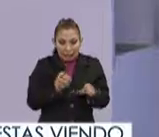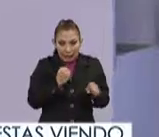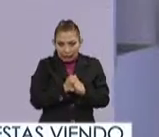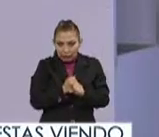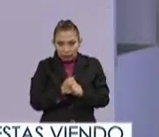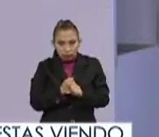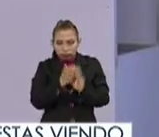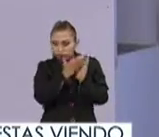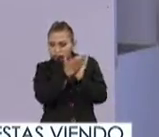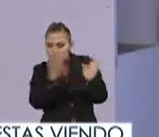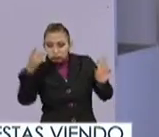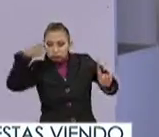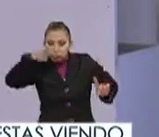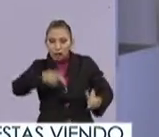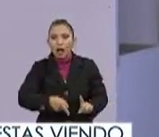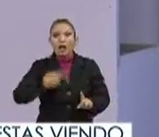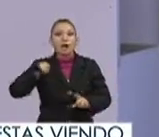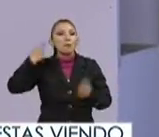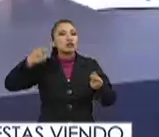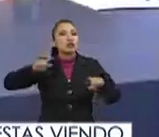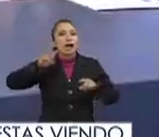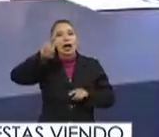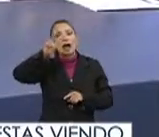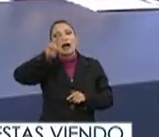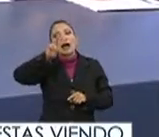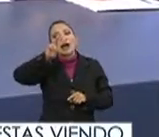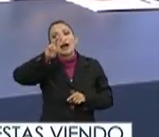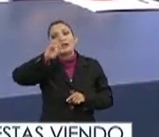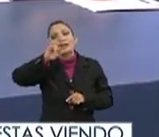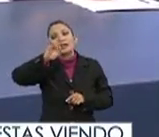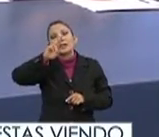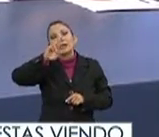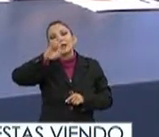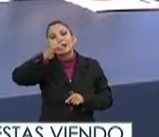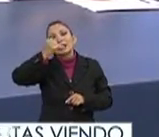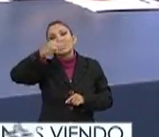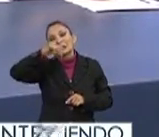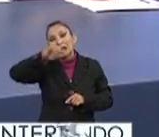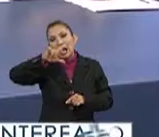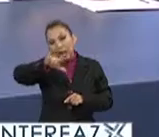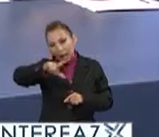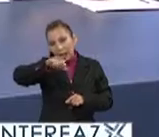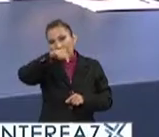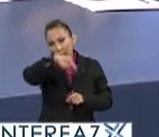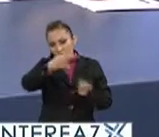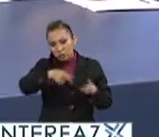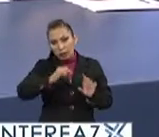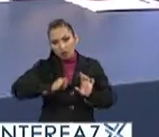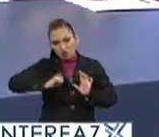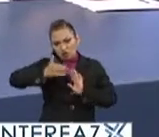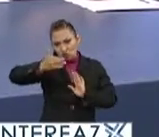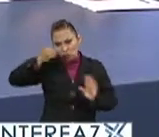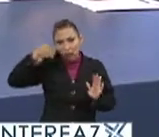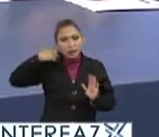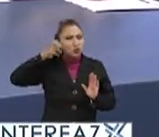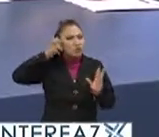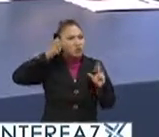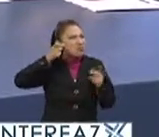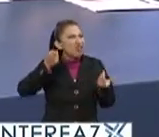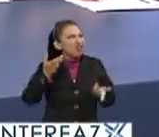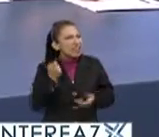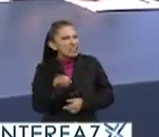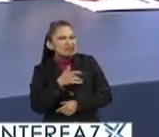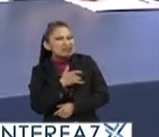hemos dedicado a la música virreinal, exclusivamente, ¿no? Son propuestas de música virreinal que a veces escuchamos eso,